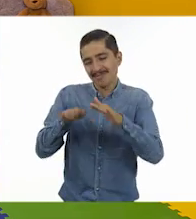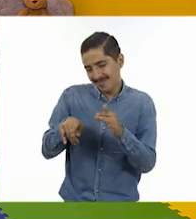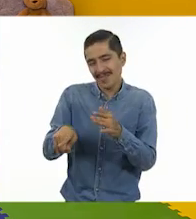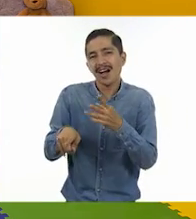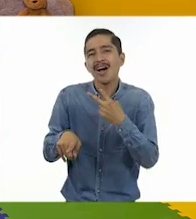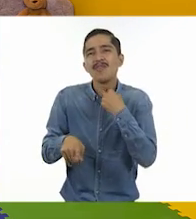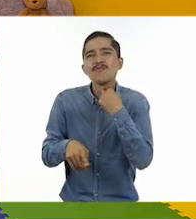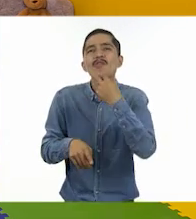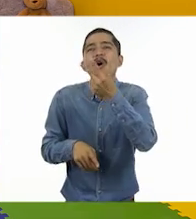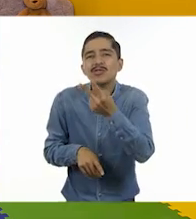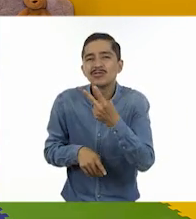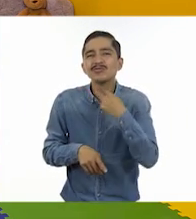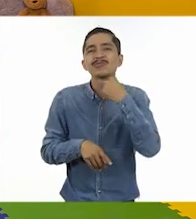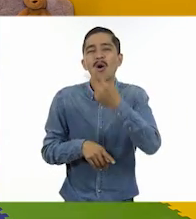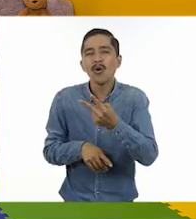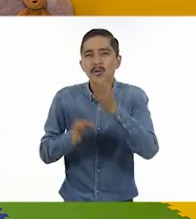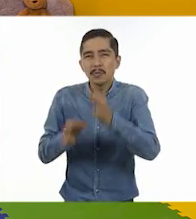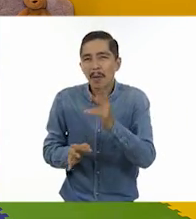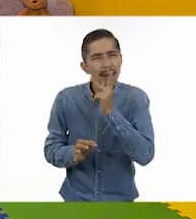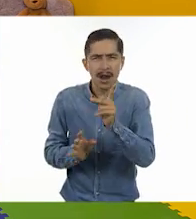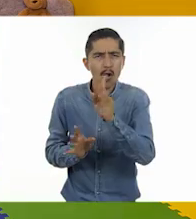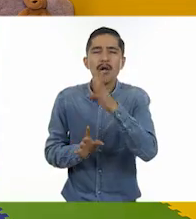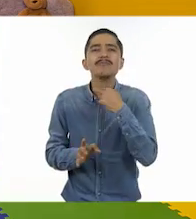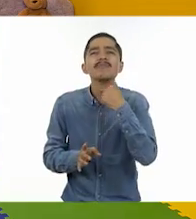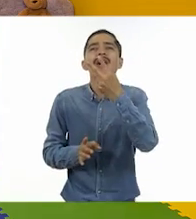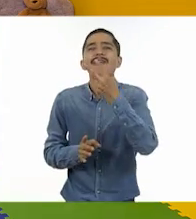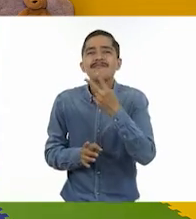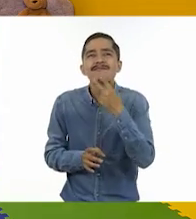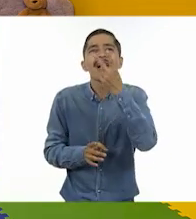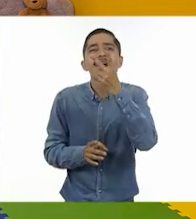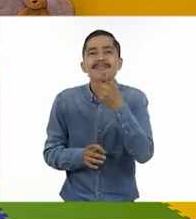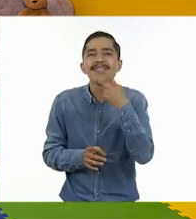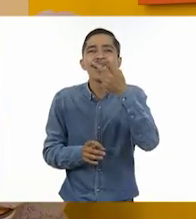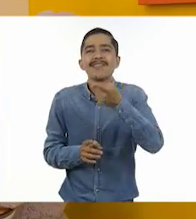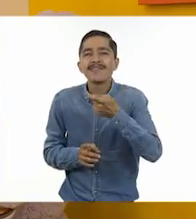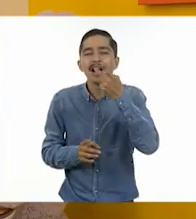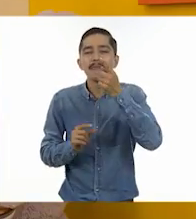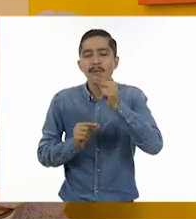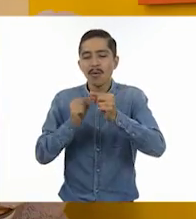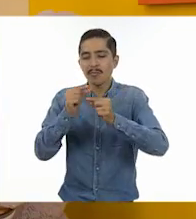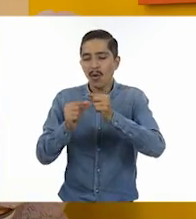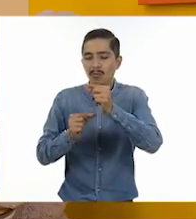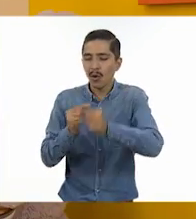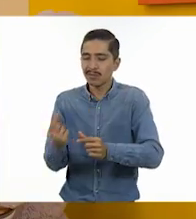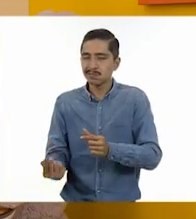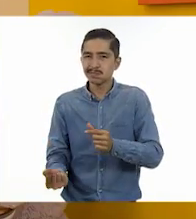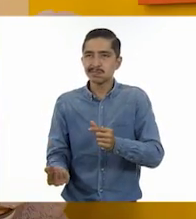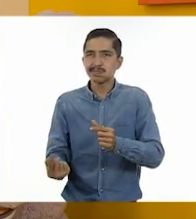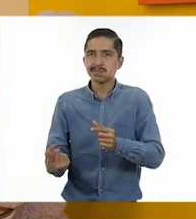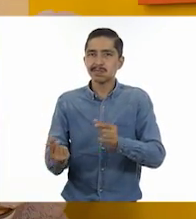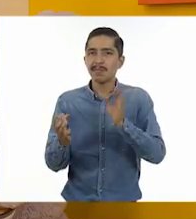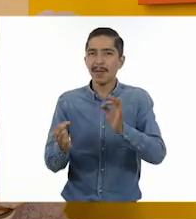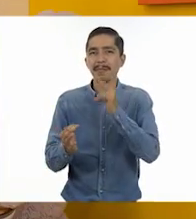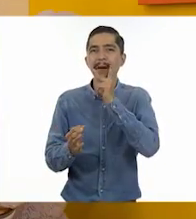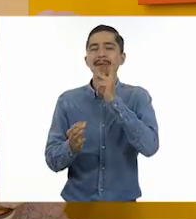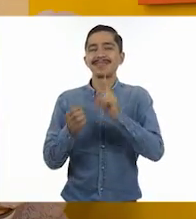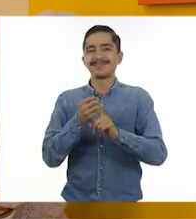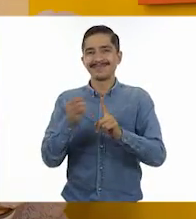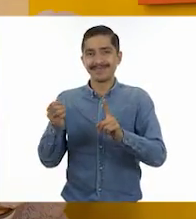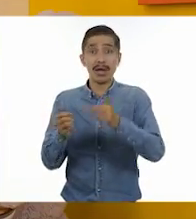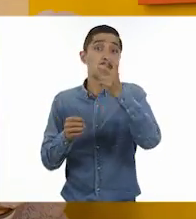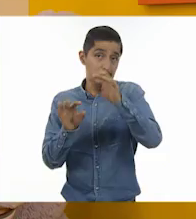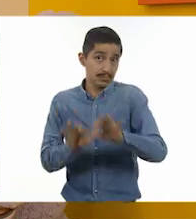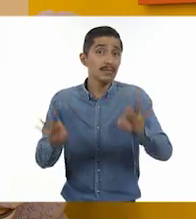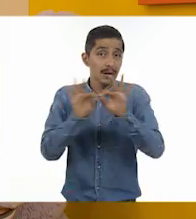su boca, garganta y laringe, balbuceos que irán aumentando. Por ello, es tan necesario que las